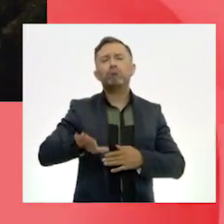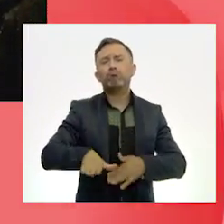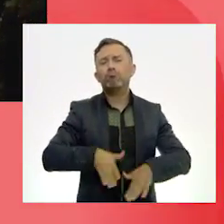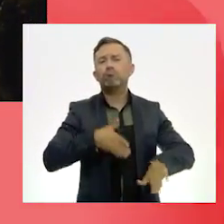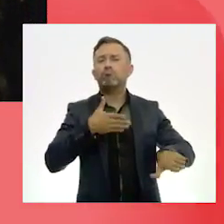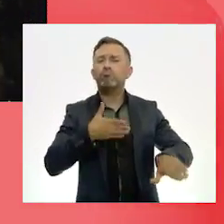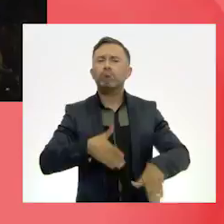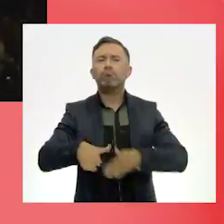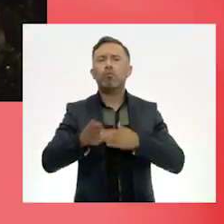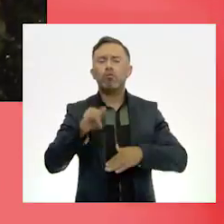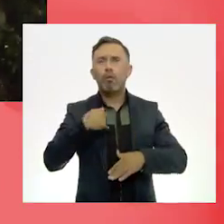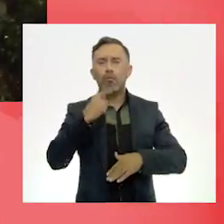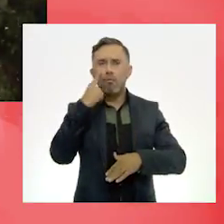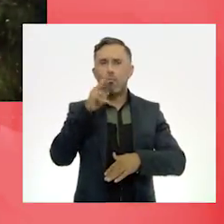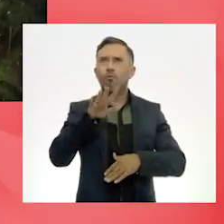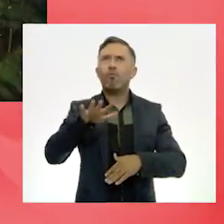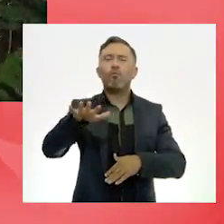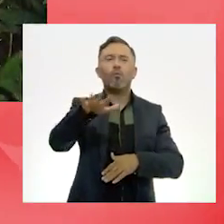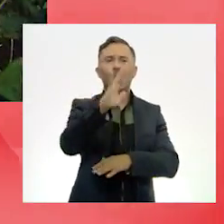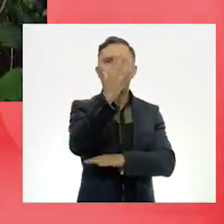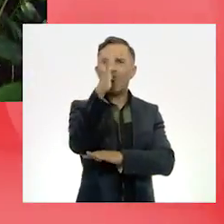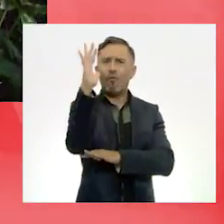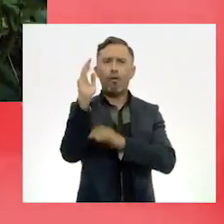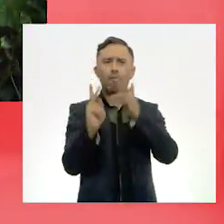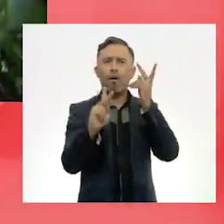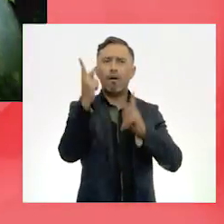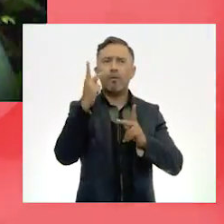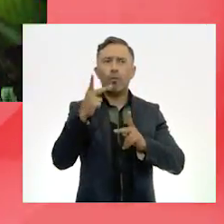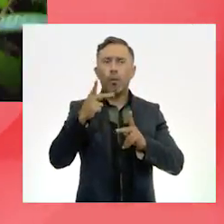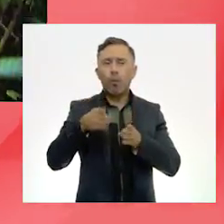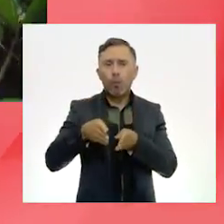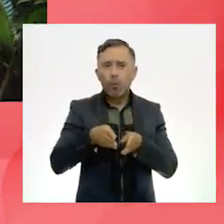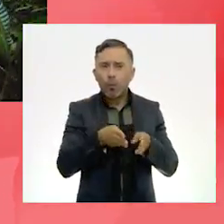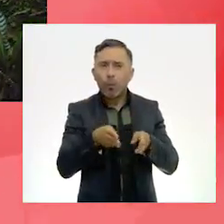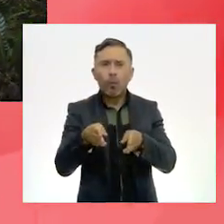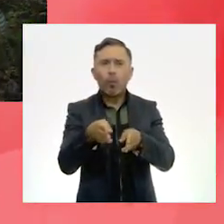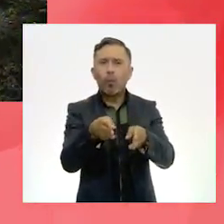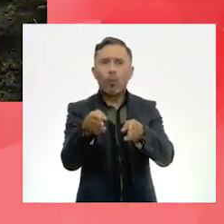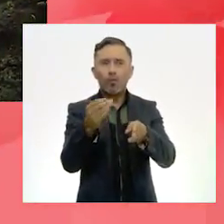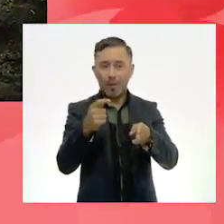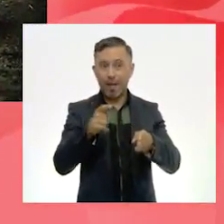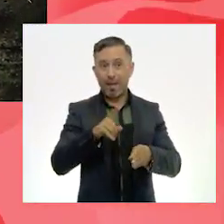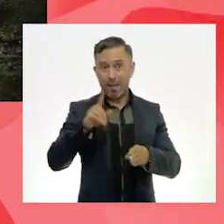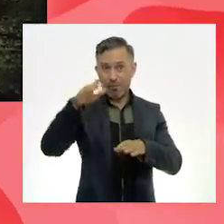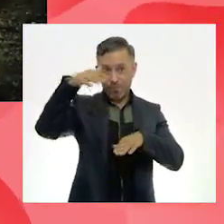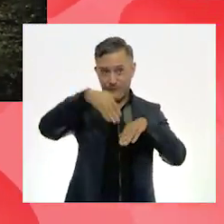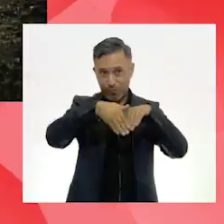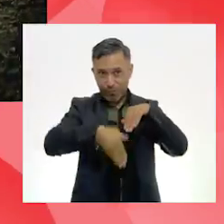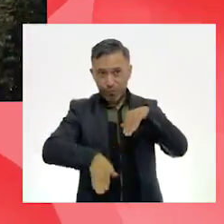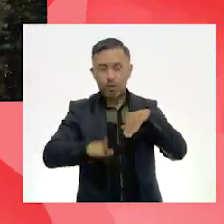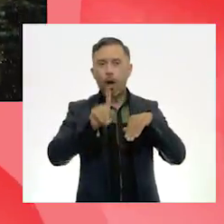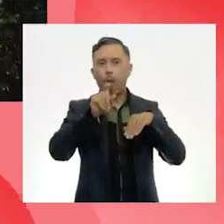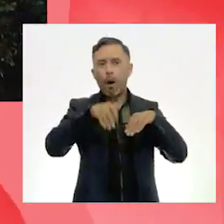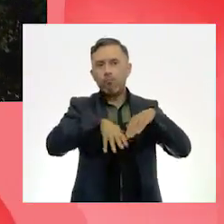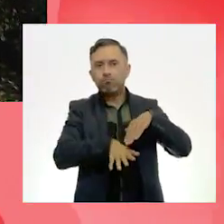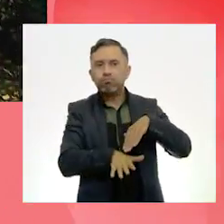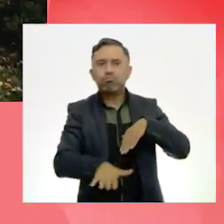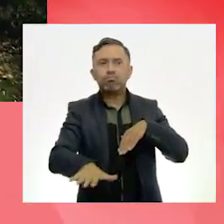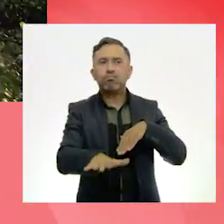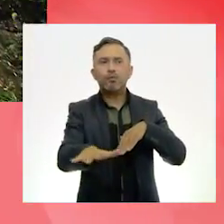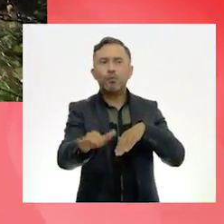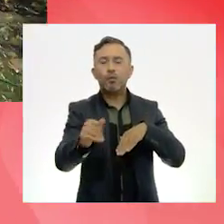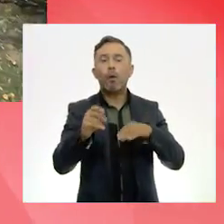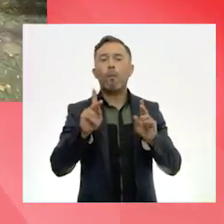la exuberante vegetación, los andadores ecológicos construidos a nivel del cauce de la barranca y sus puentes